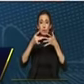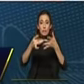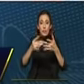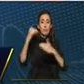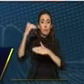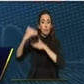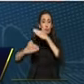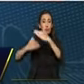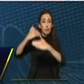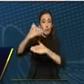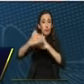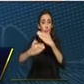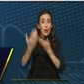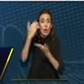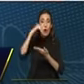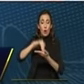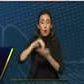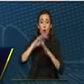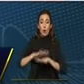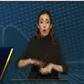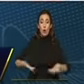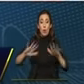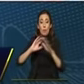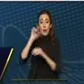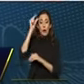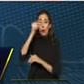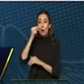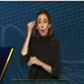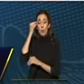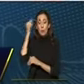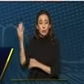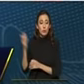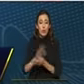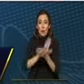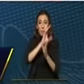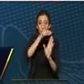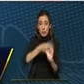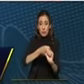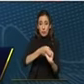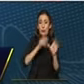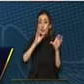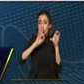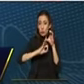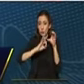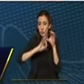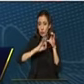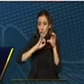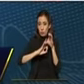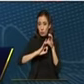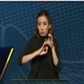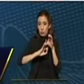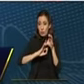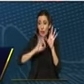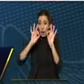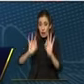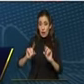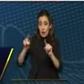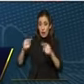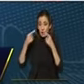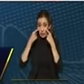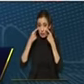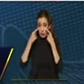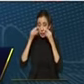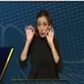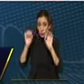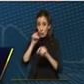proceso de reinstitucionalización del Estado desde el nuevo Consejo de Participación Ciudadana y Control Social. Ahí, los ojos